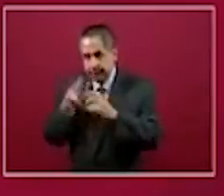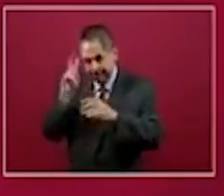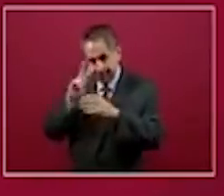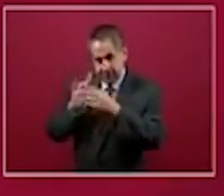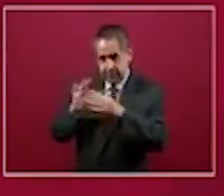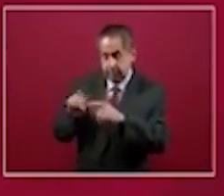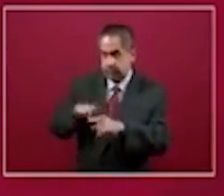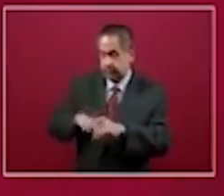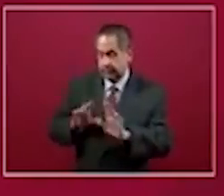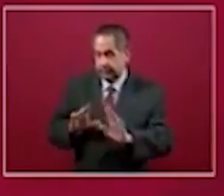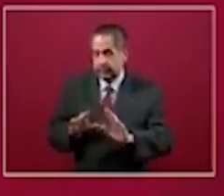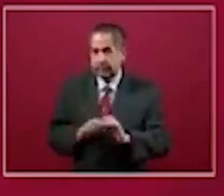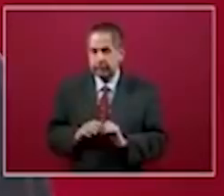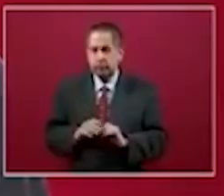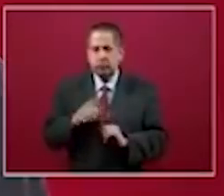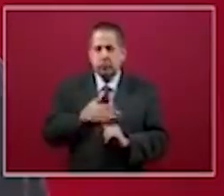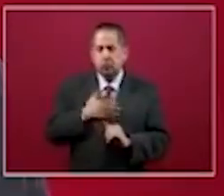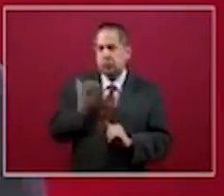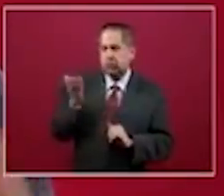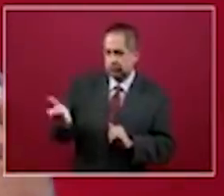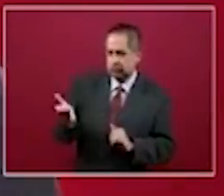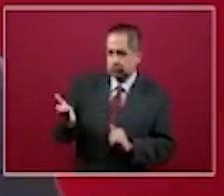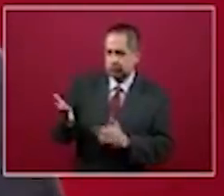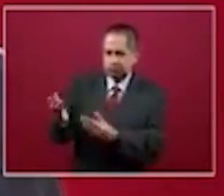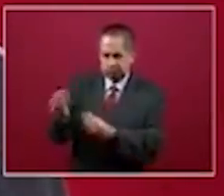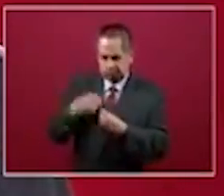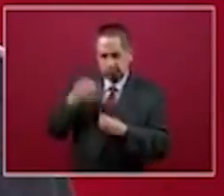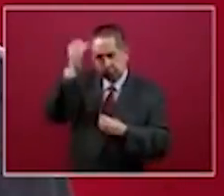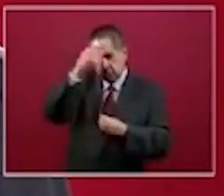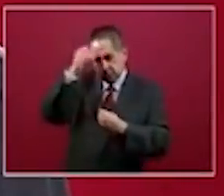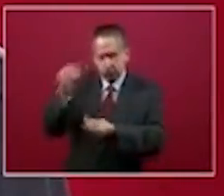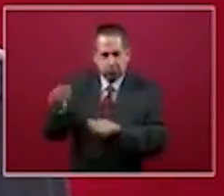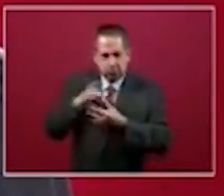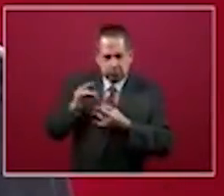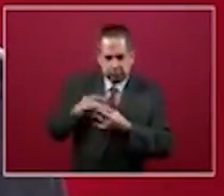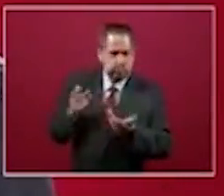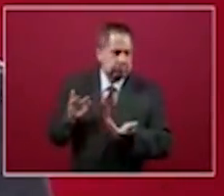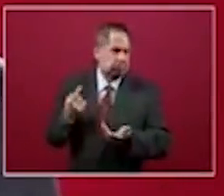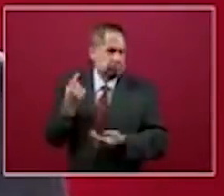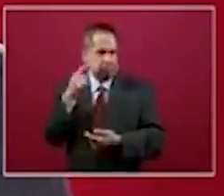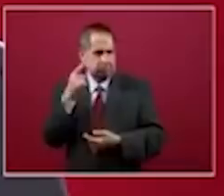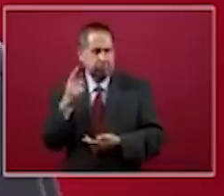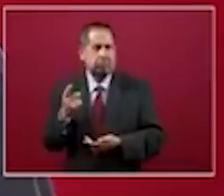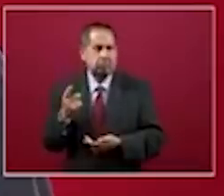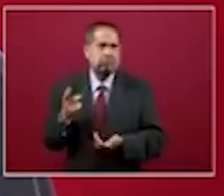gobierno. Yo les voy a pedir a ellos que den su punto de vista para